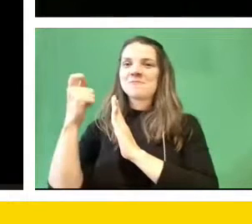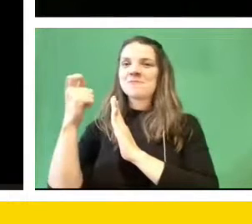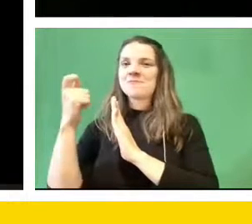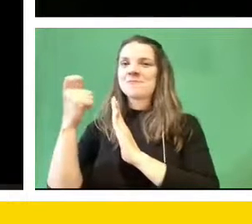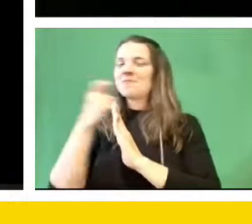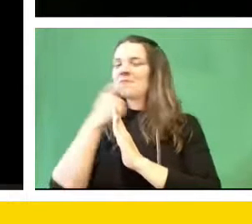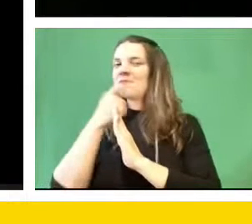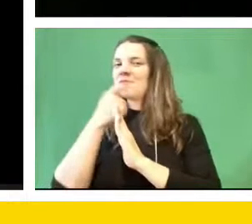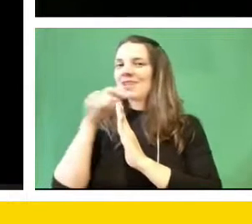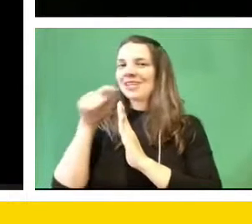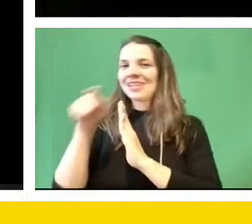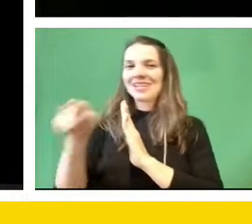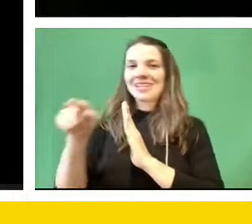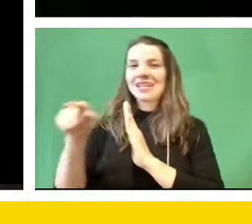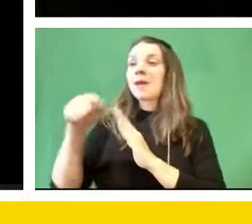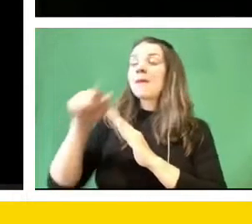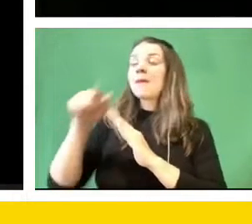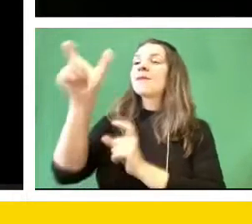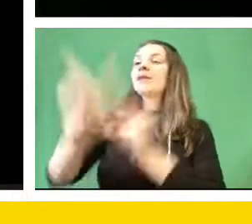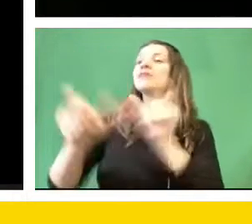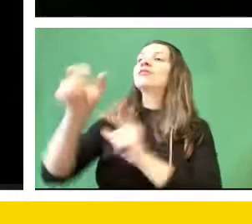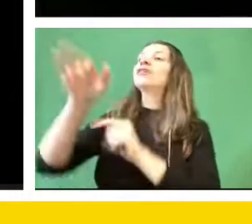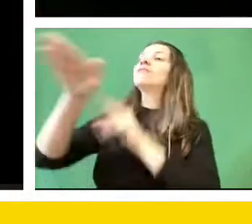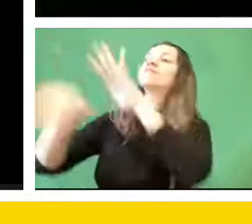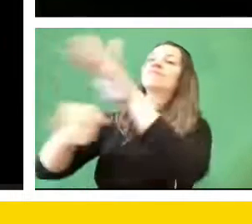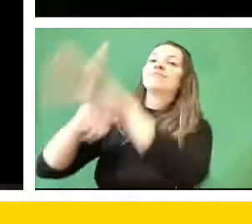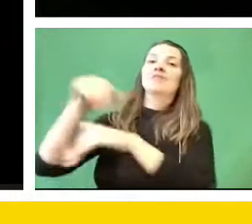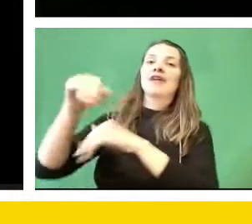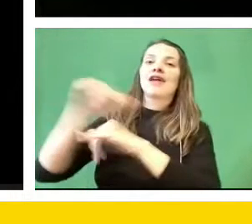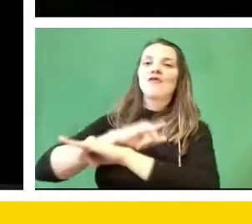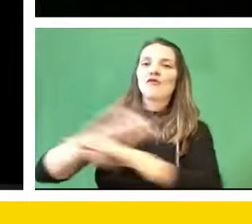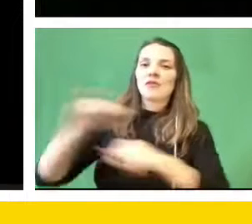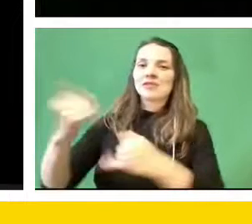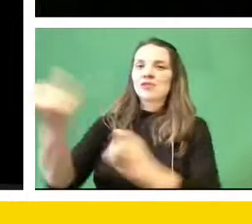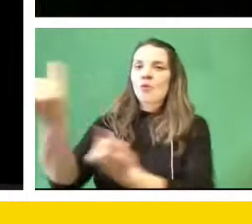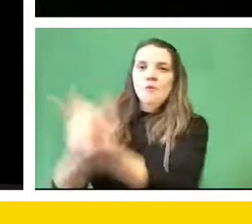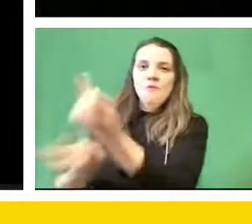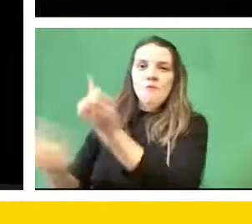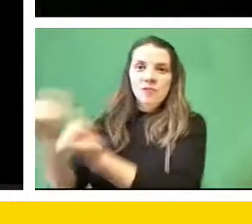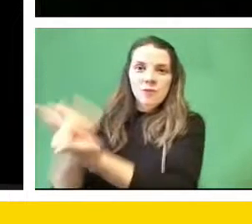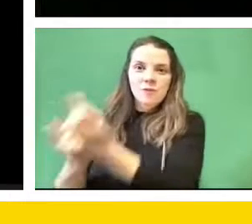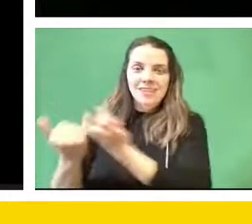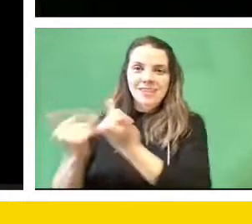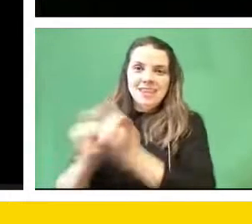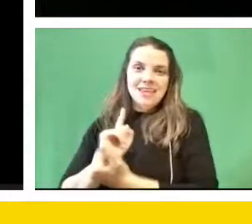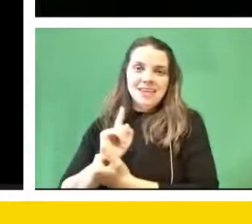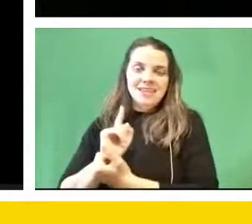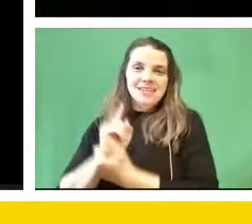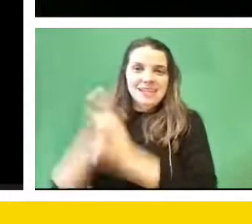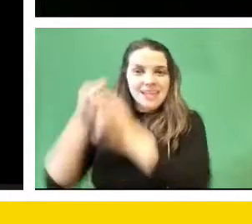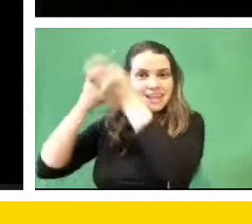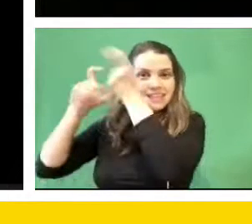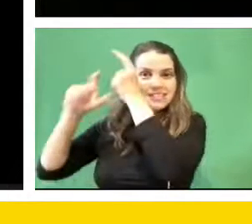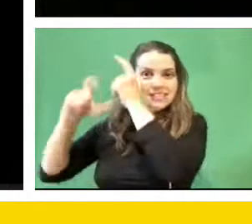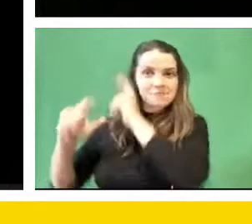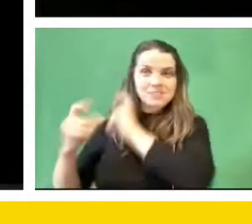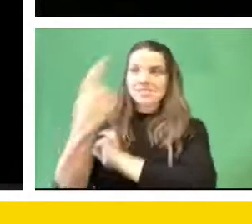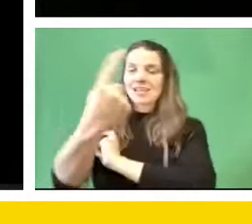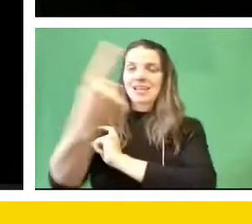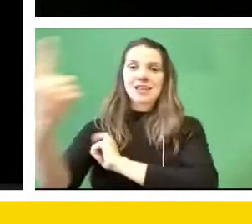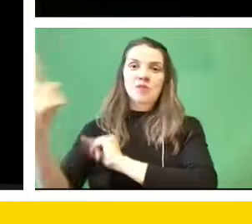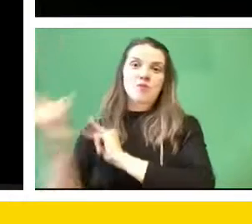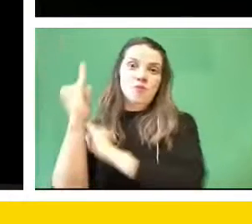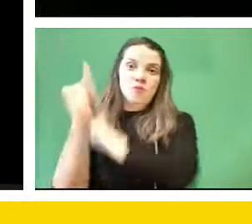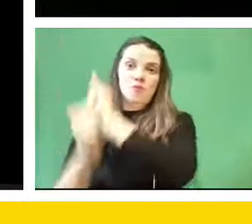diseño participativo. Y desde la arquitectura inclusiva debemos empezarlo a usar como herramienta. Se comprobó que